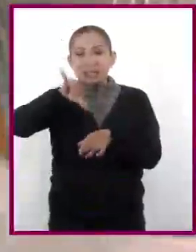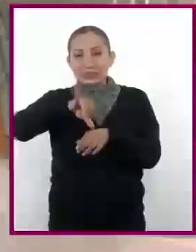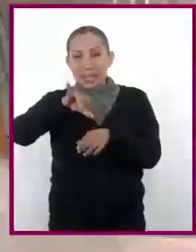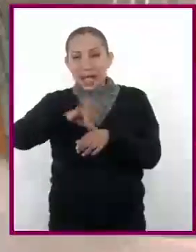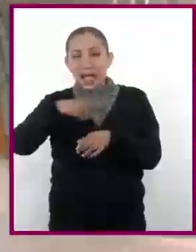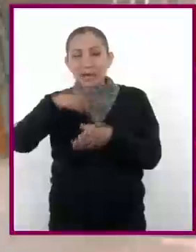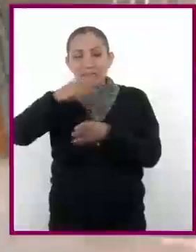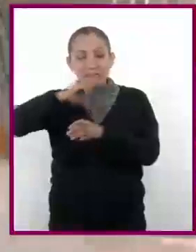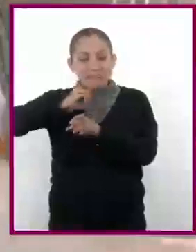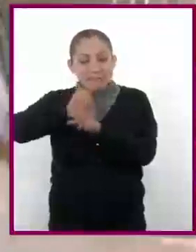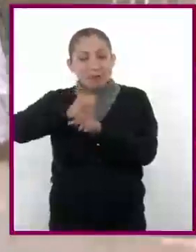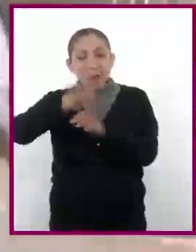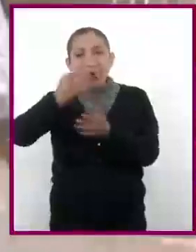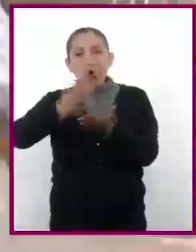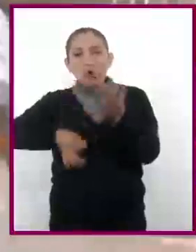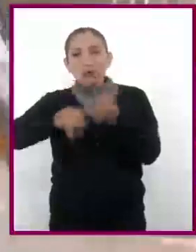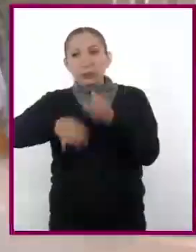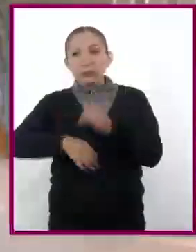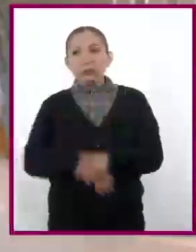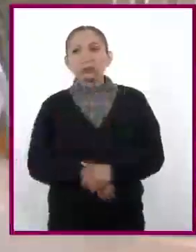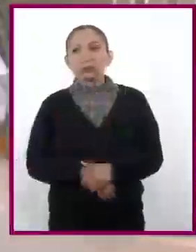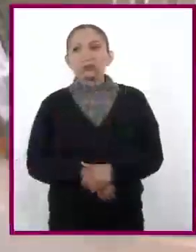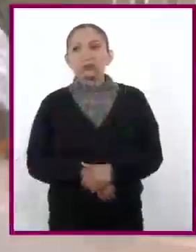sopa con el último ingrediente.